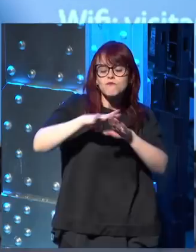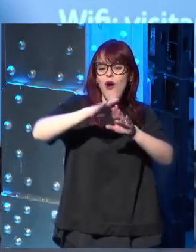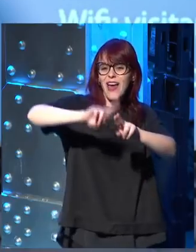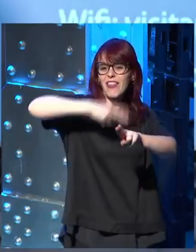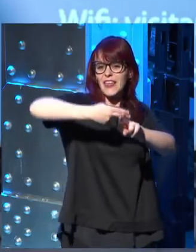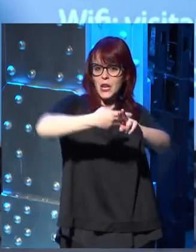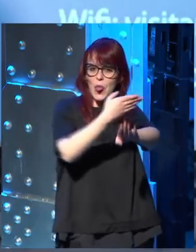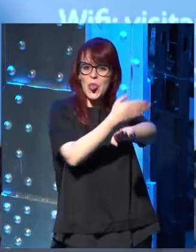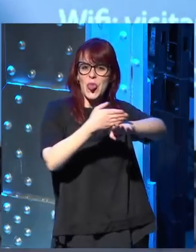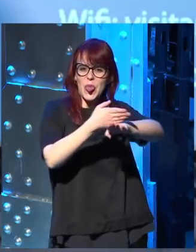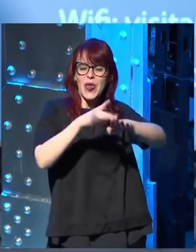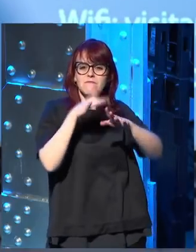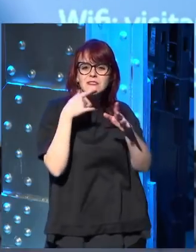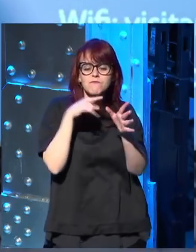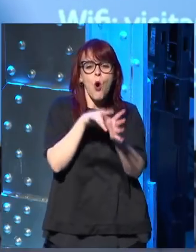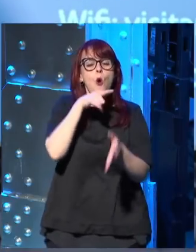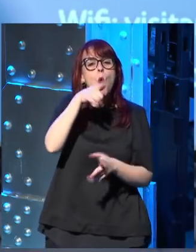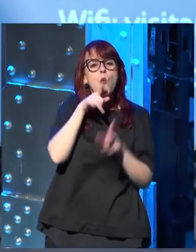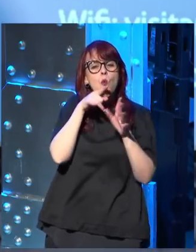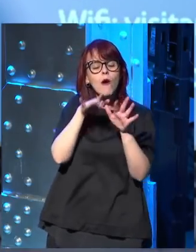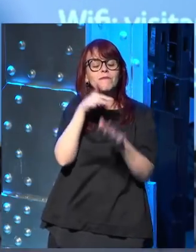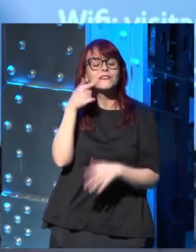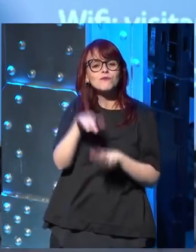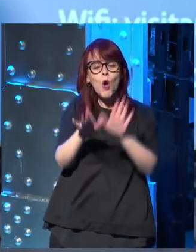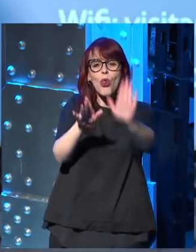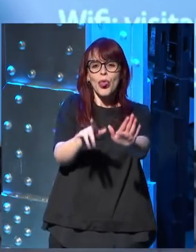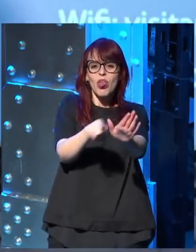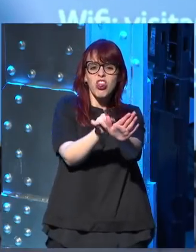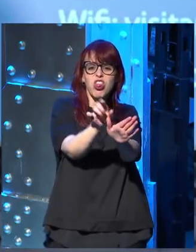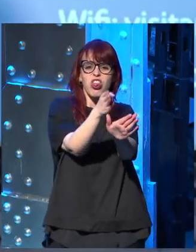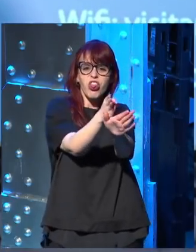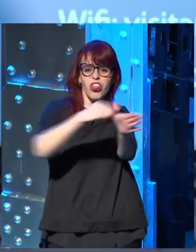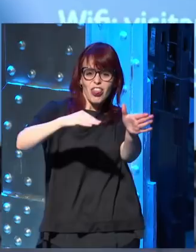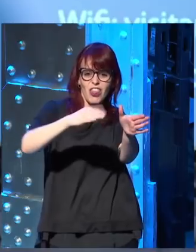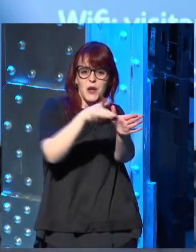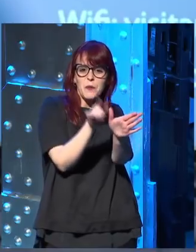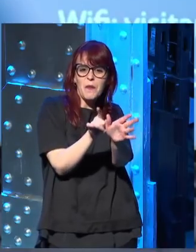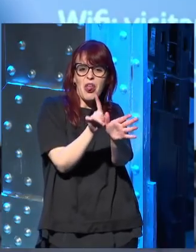espinilla, la uña rapaz de un dedo gordo sobresaliendo del tejido.